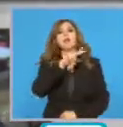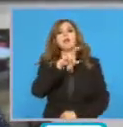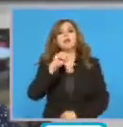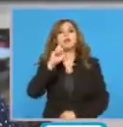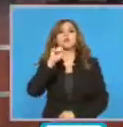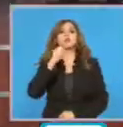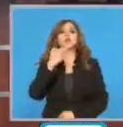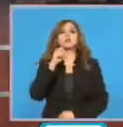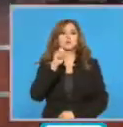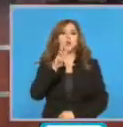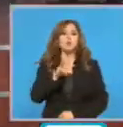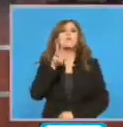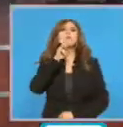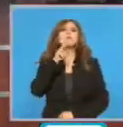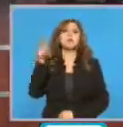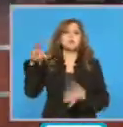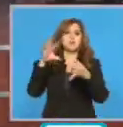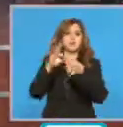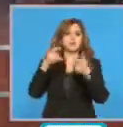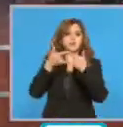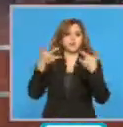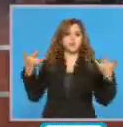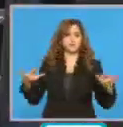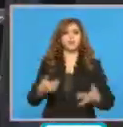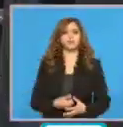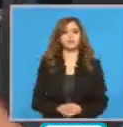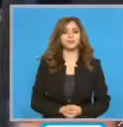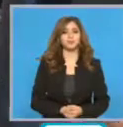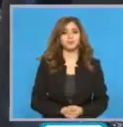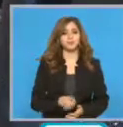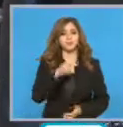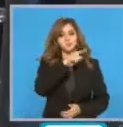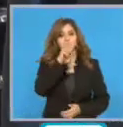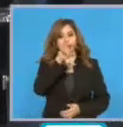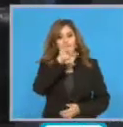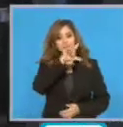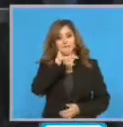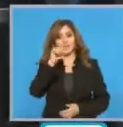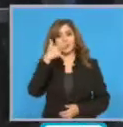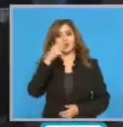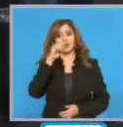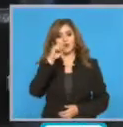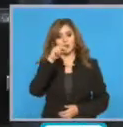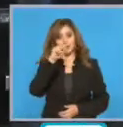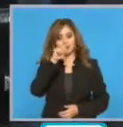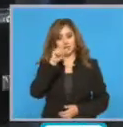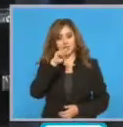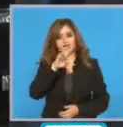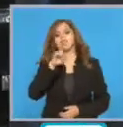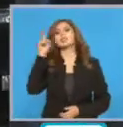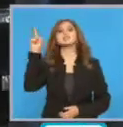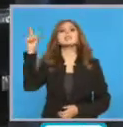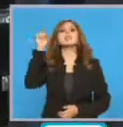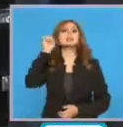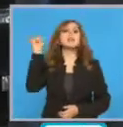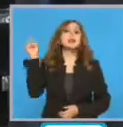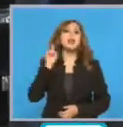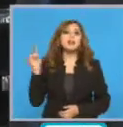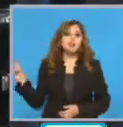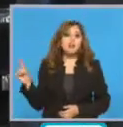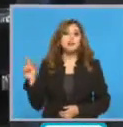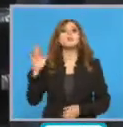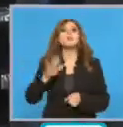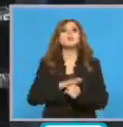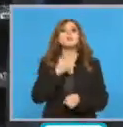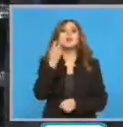historia. Fíjate que empezó allá en Villa González Ortega, Zacatecas, ex hacienda del carro, por cierto. Por eso